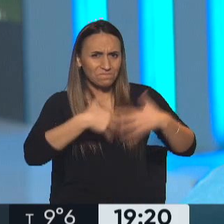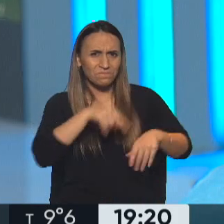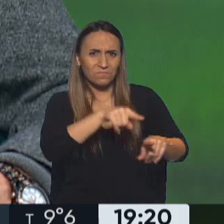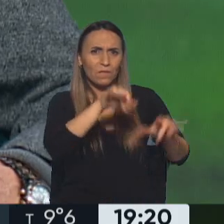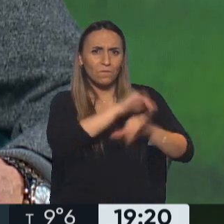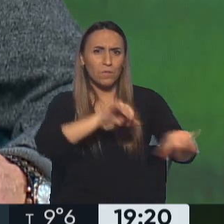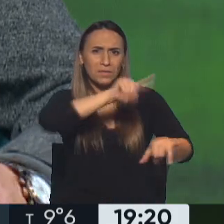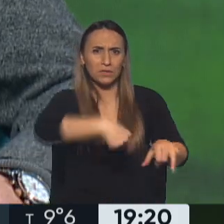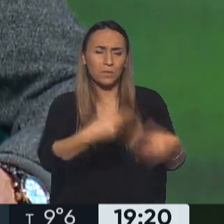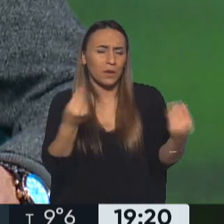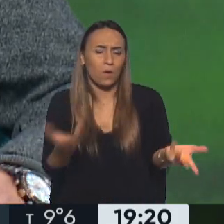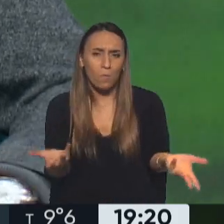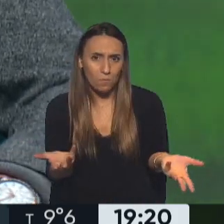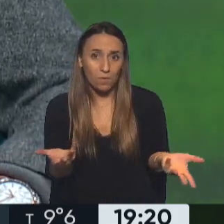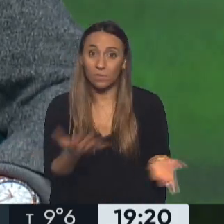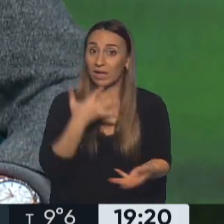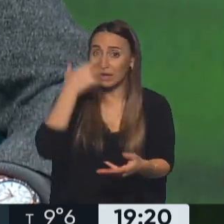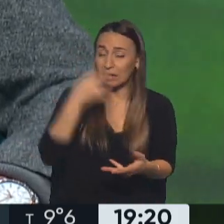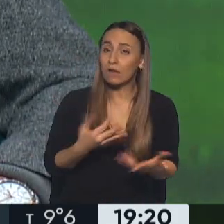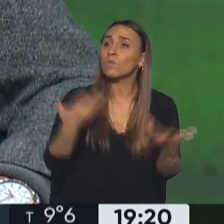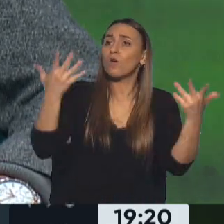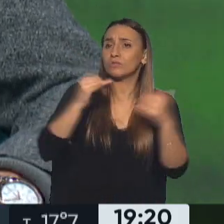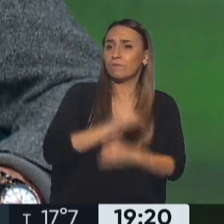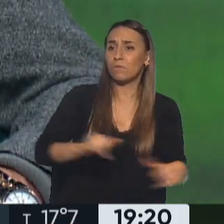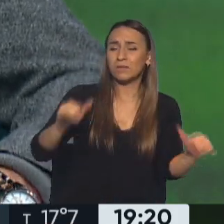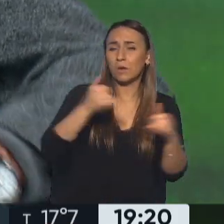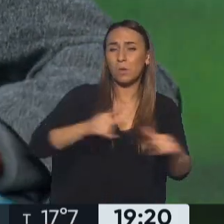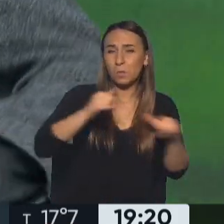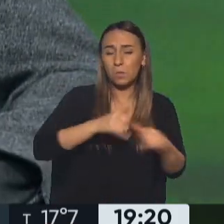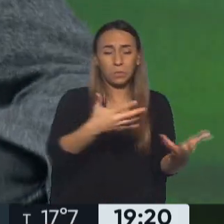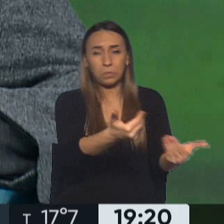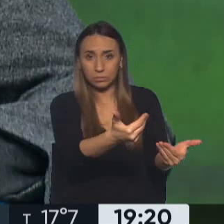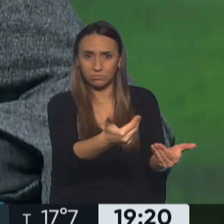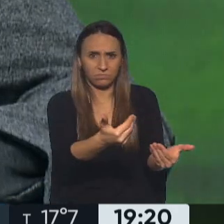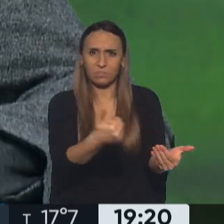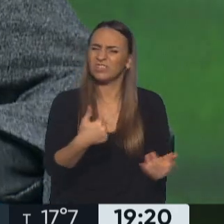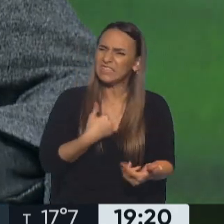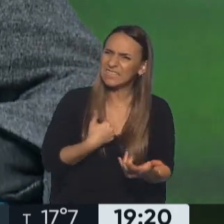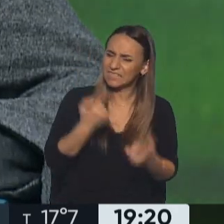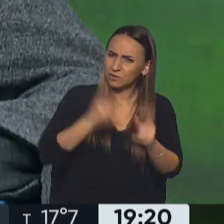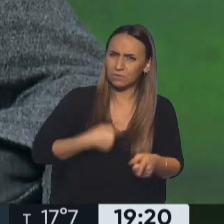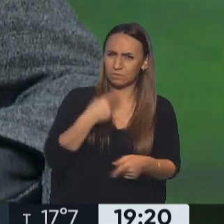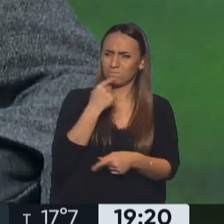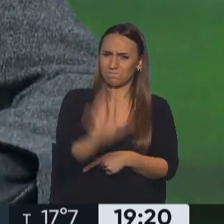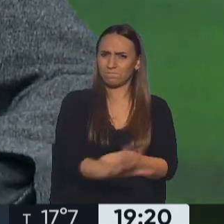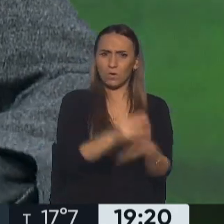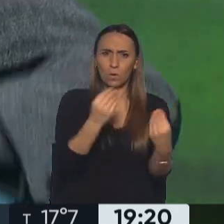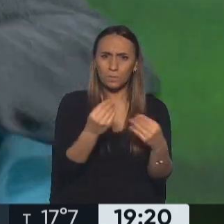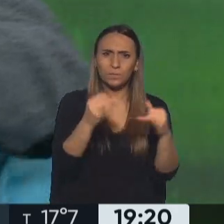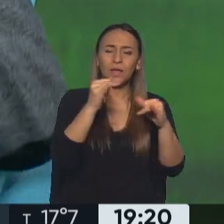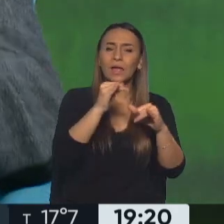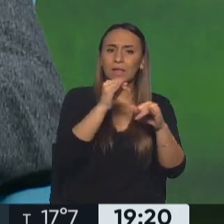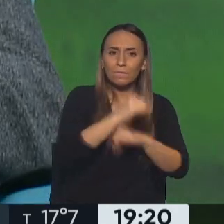y la realidad que no era tanta información pero que para mí la materia del agente de inteligencia no me resulta ajena